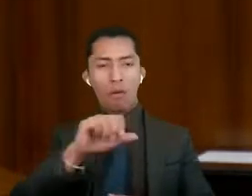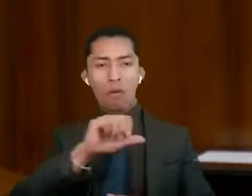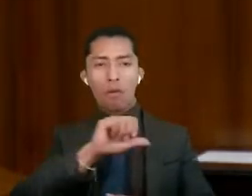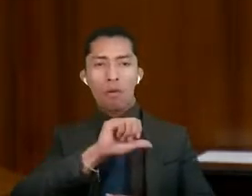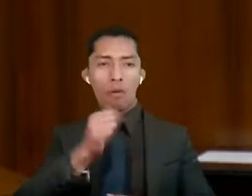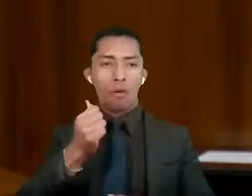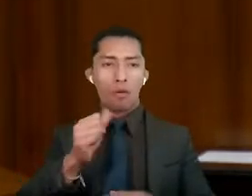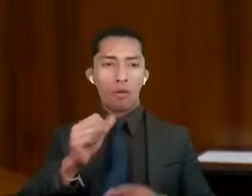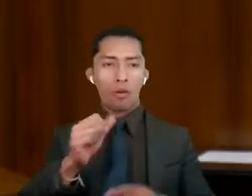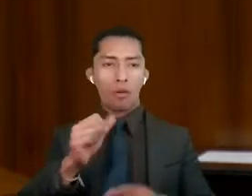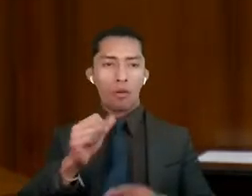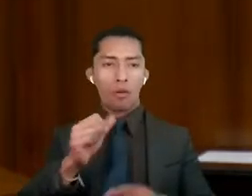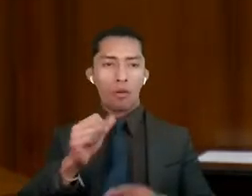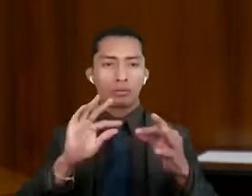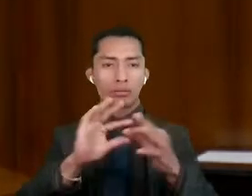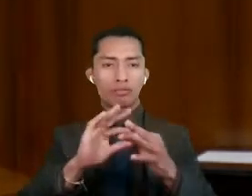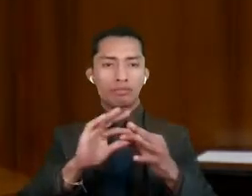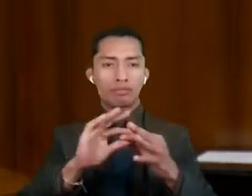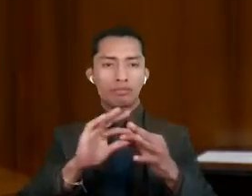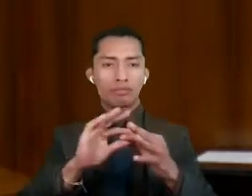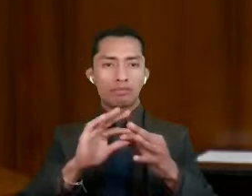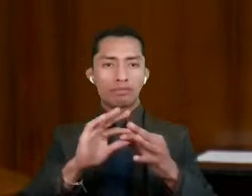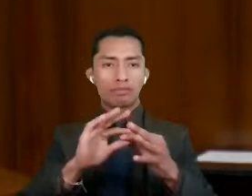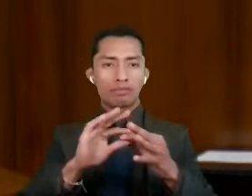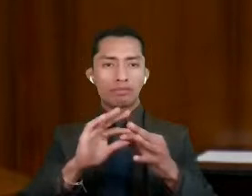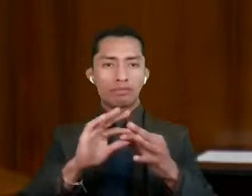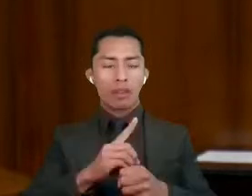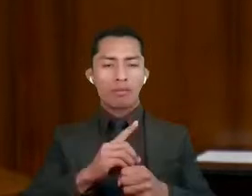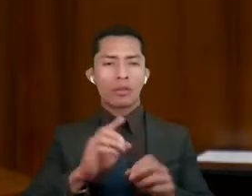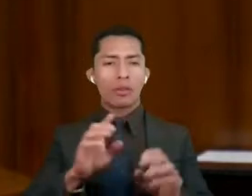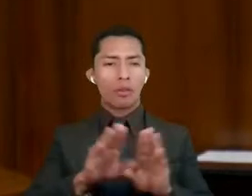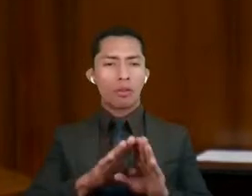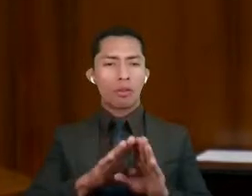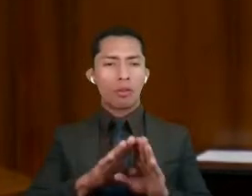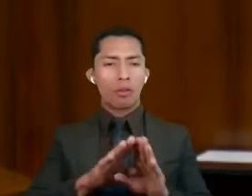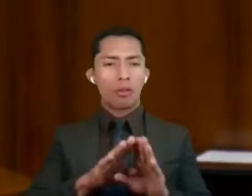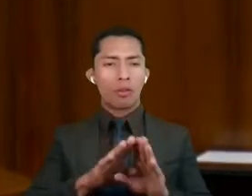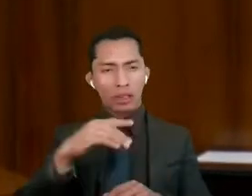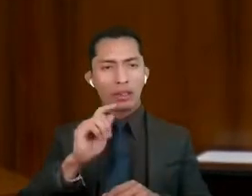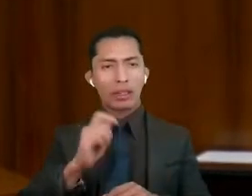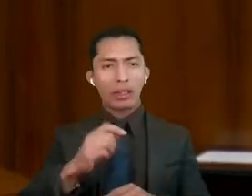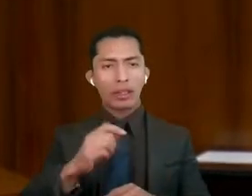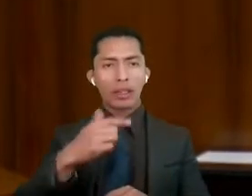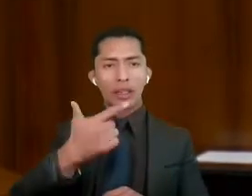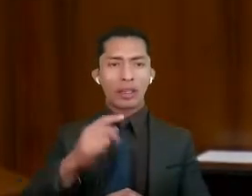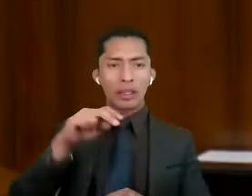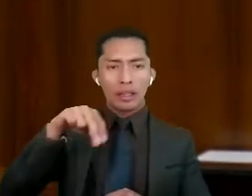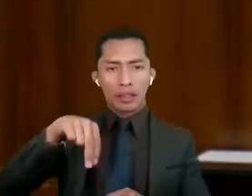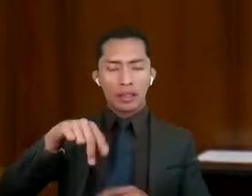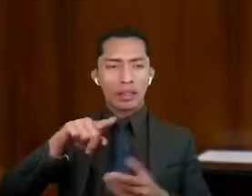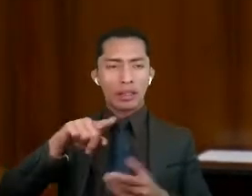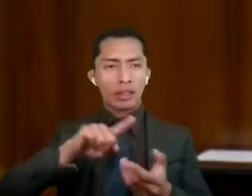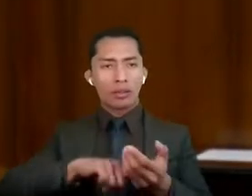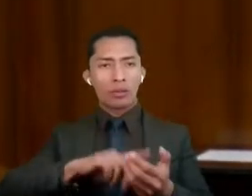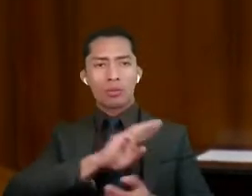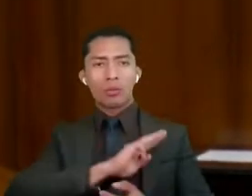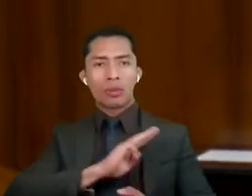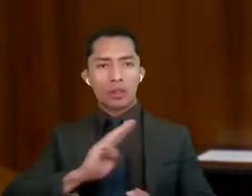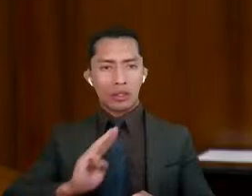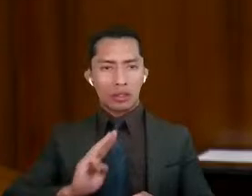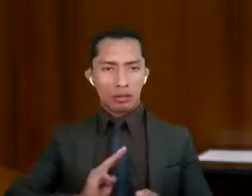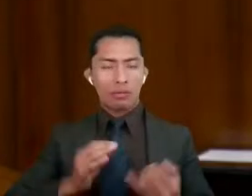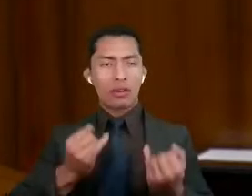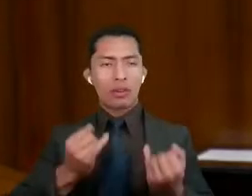tema de seguridad, ¿cómo se determinó el desplegado de la Guardia Nacional en nuestros municipios, así como el alcance en materia